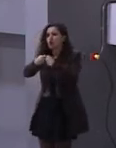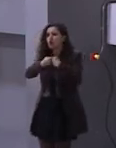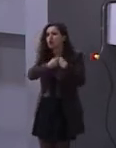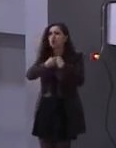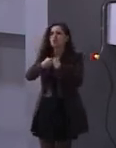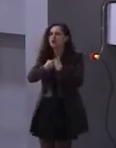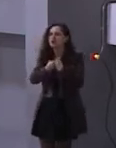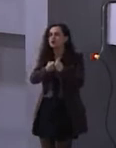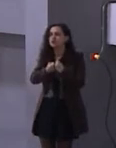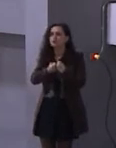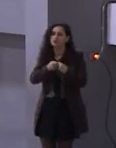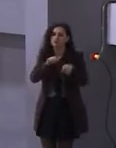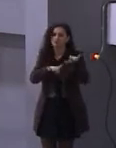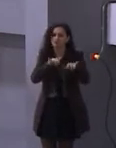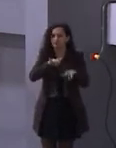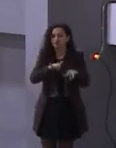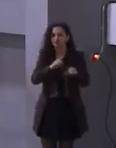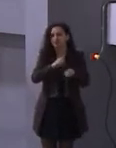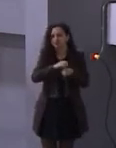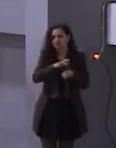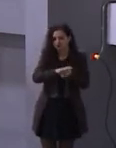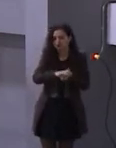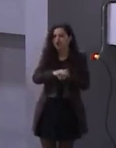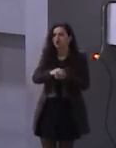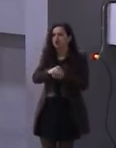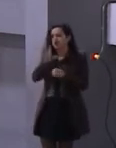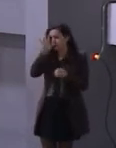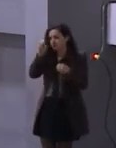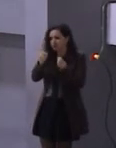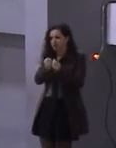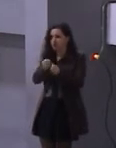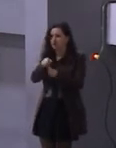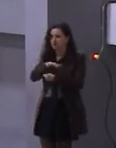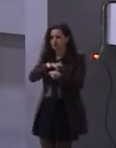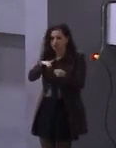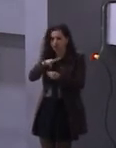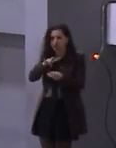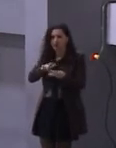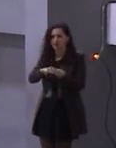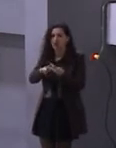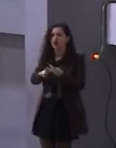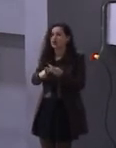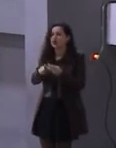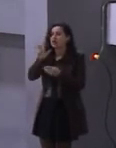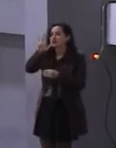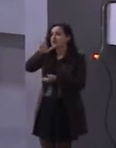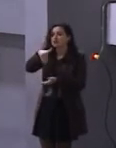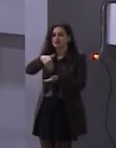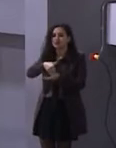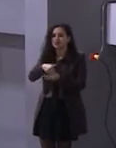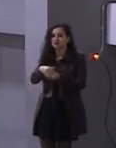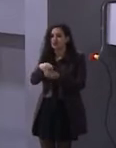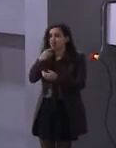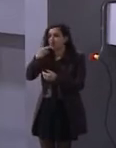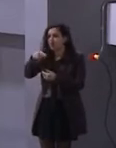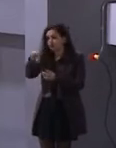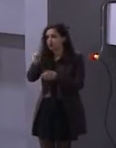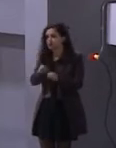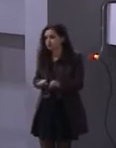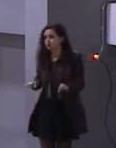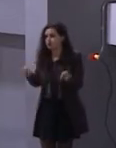con Secretaría de Educación de Bogotá, de Cundinamarca. El centro de lenguas es muy importante para los recursos propios de la